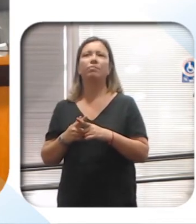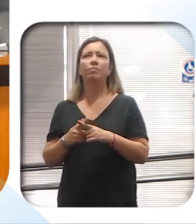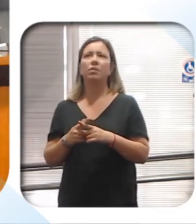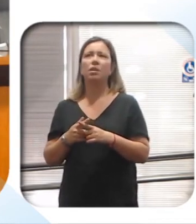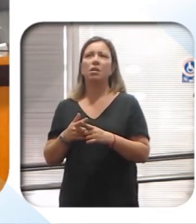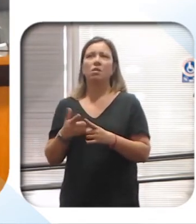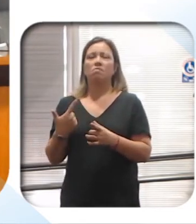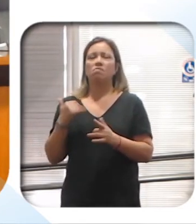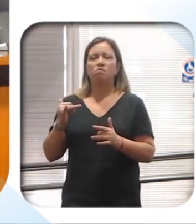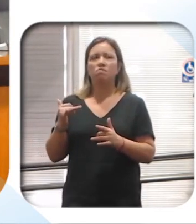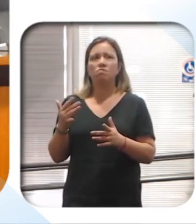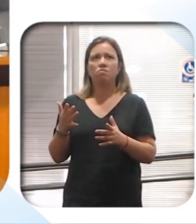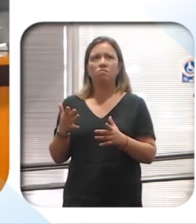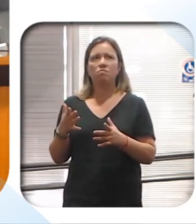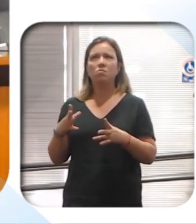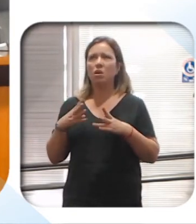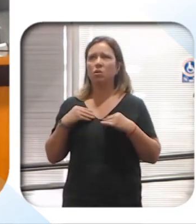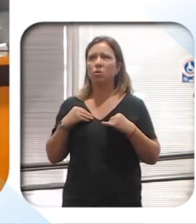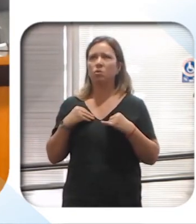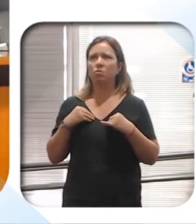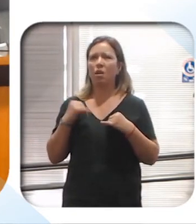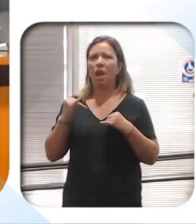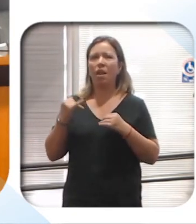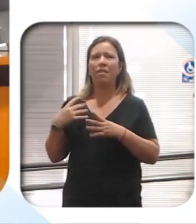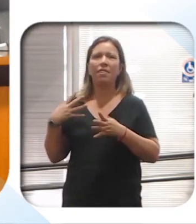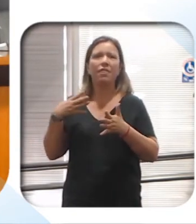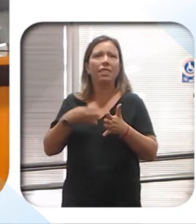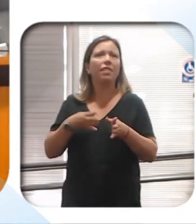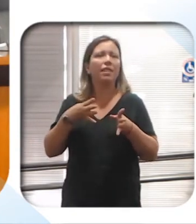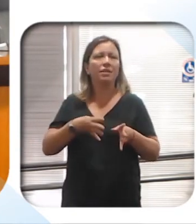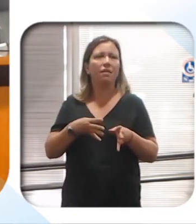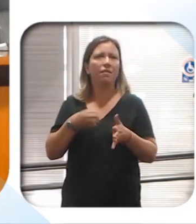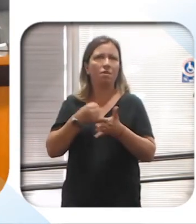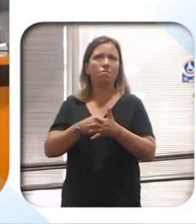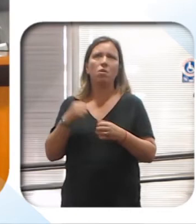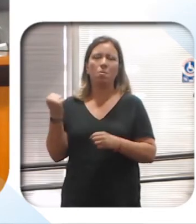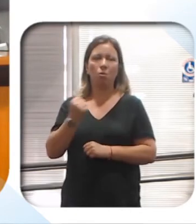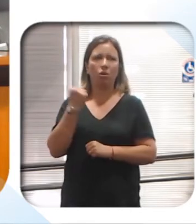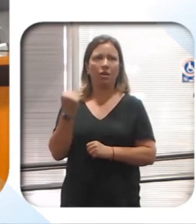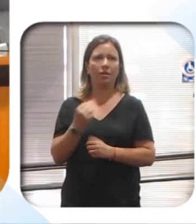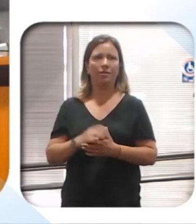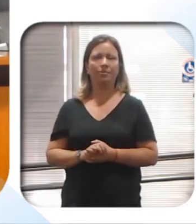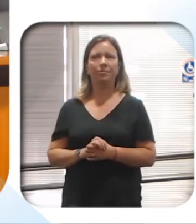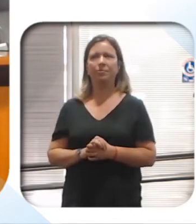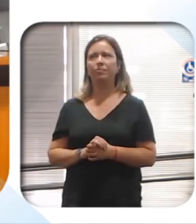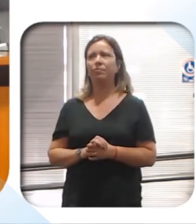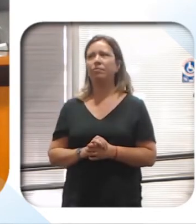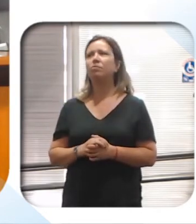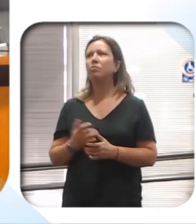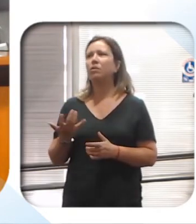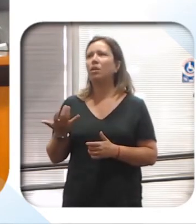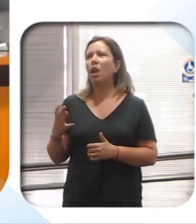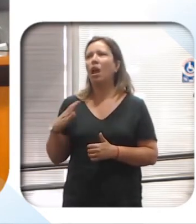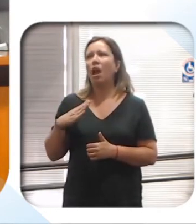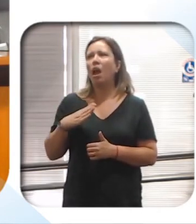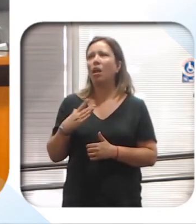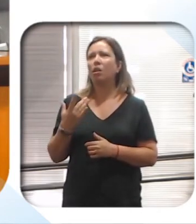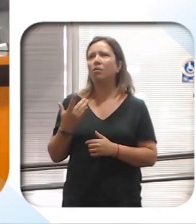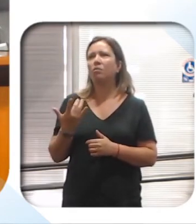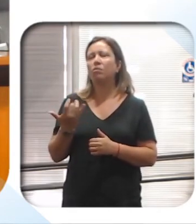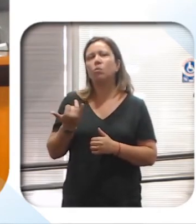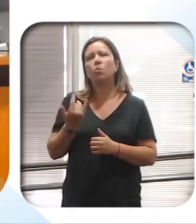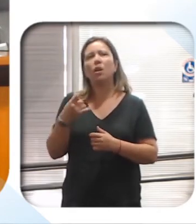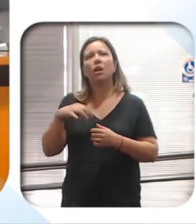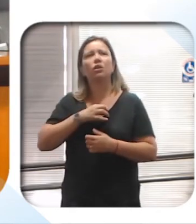asumieron un desafío muy importante. Todavía tenemos una sociedad donde